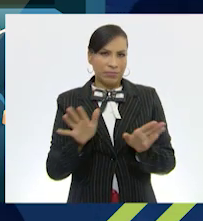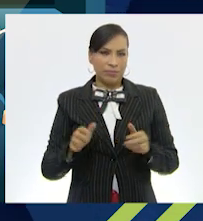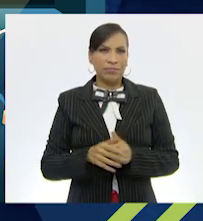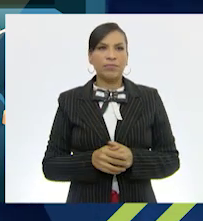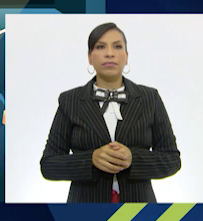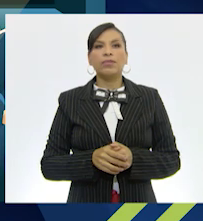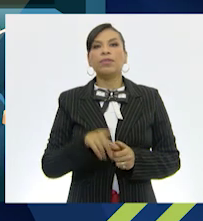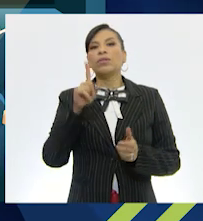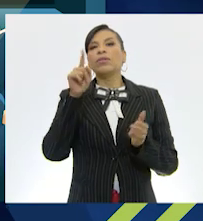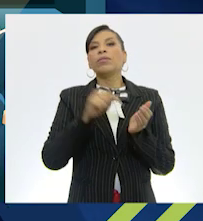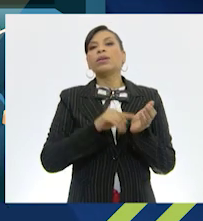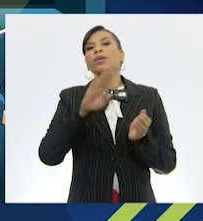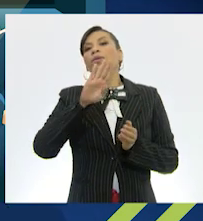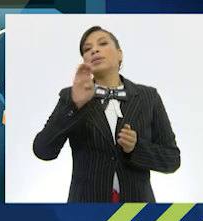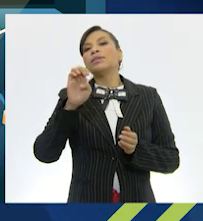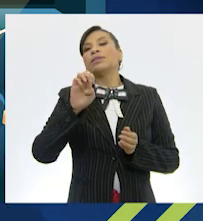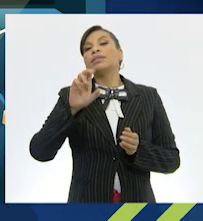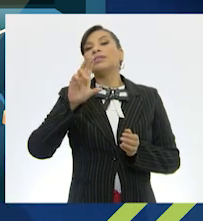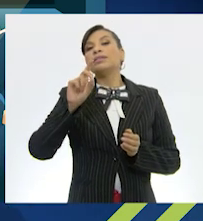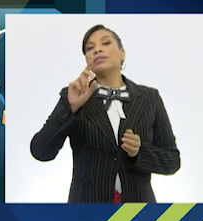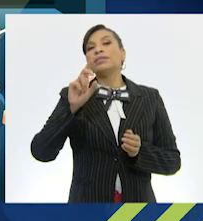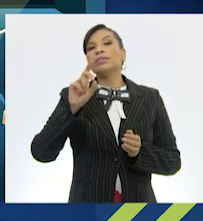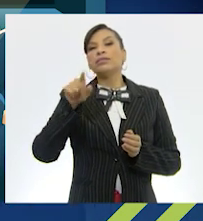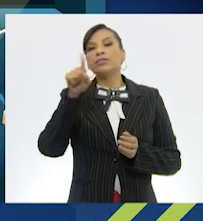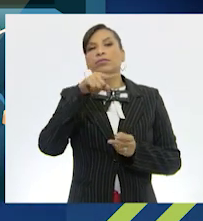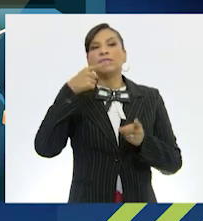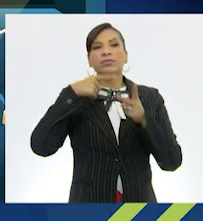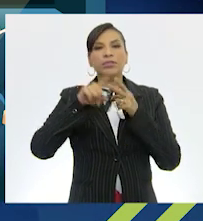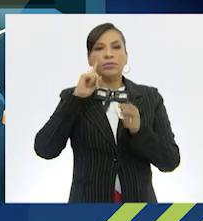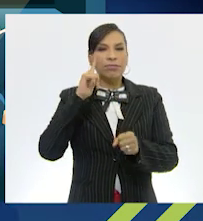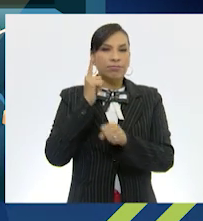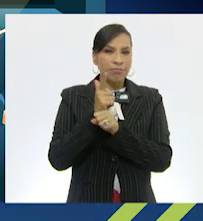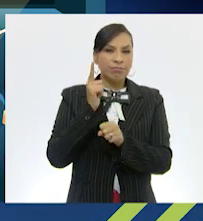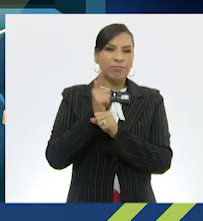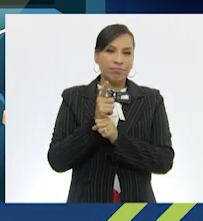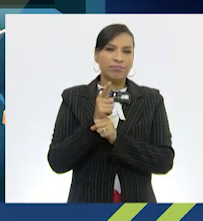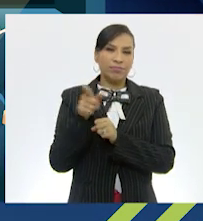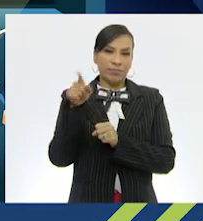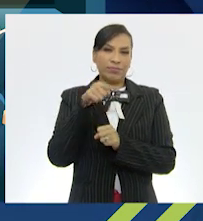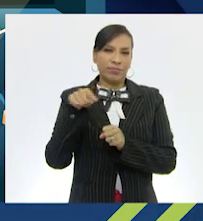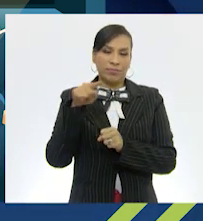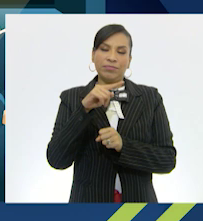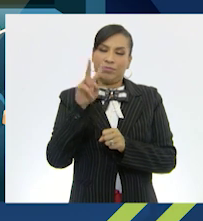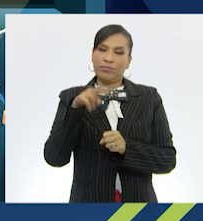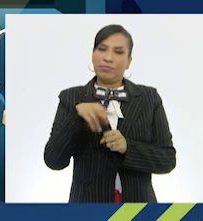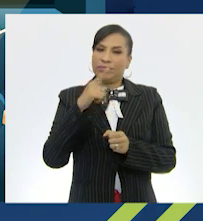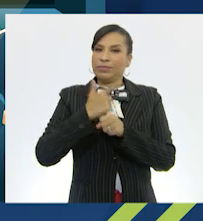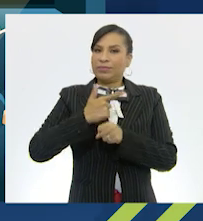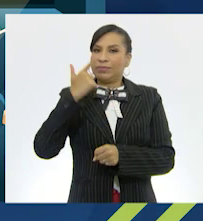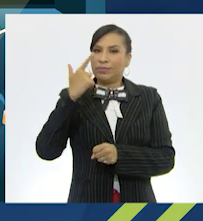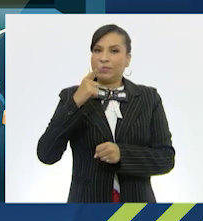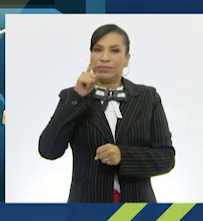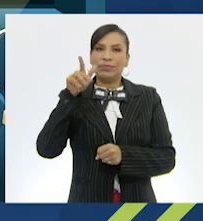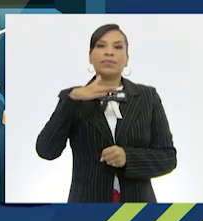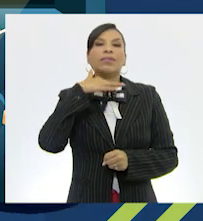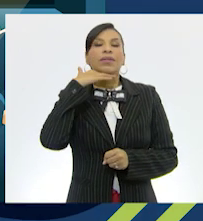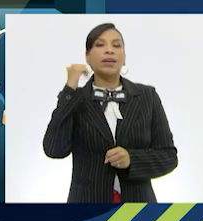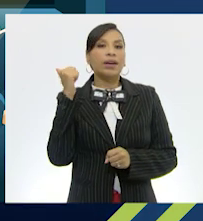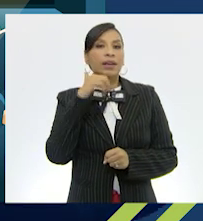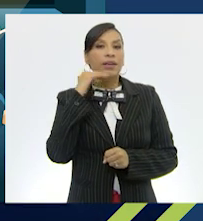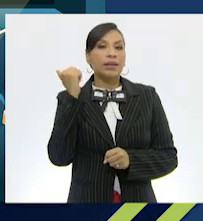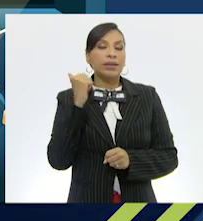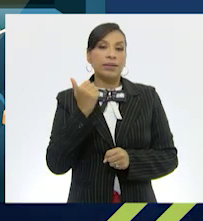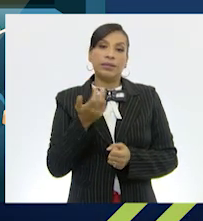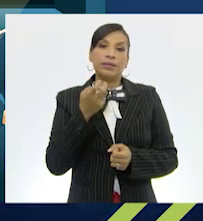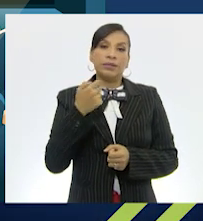Y en 1930, ellos ya empiezan a darse cuenta perfectamente que está la cosa muy grave en Alemania. Lo